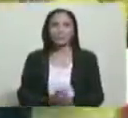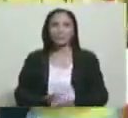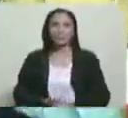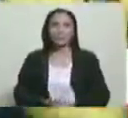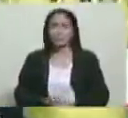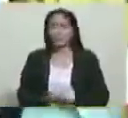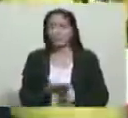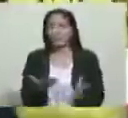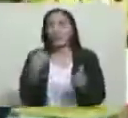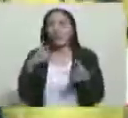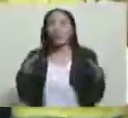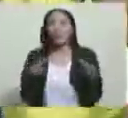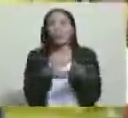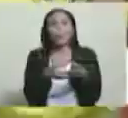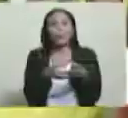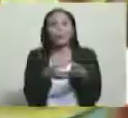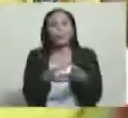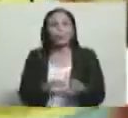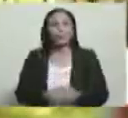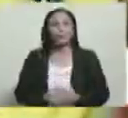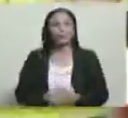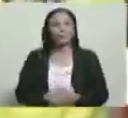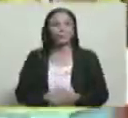El movimiento